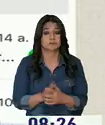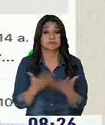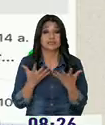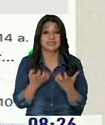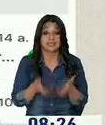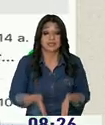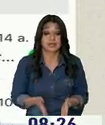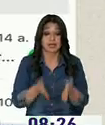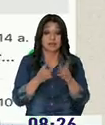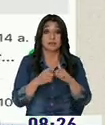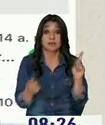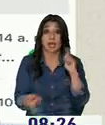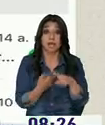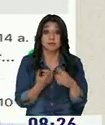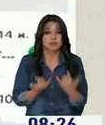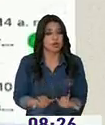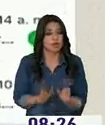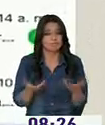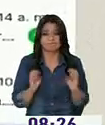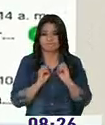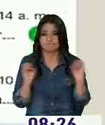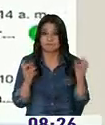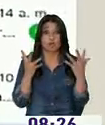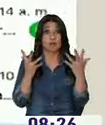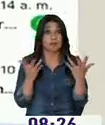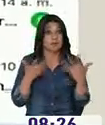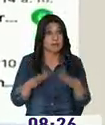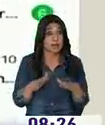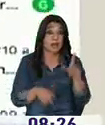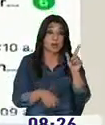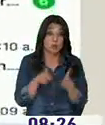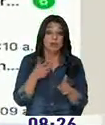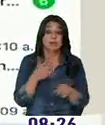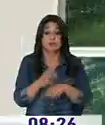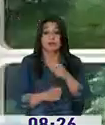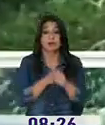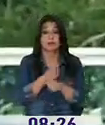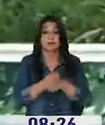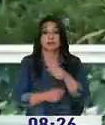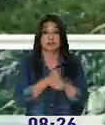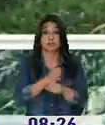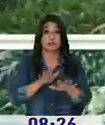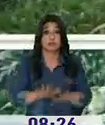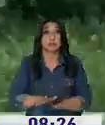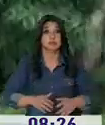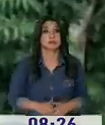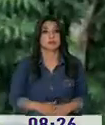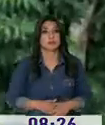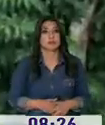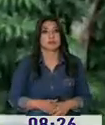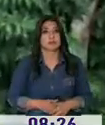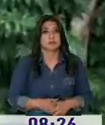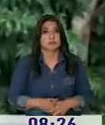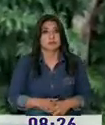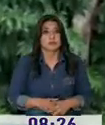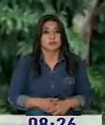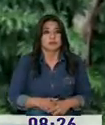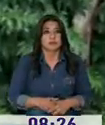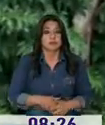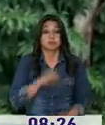en calle, pero hasta ahora no se realiza la obra alguna. Ya lleva años en esta situación. ¡Qué bárbara la suciedad!